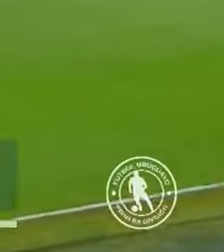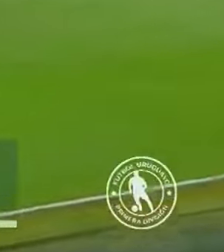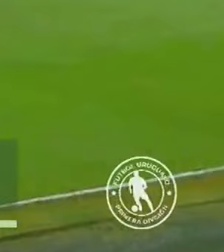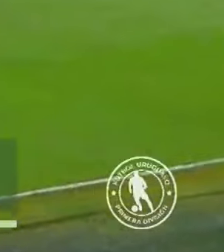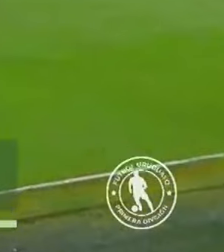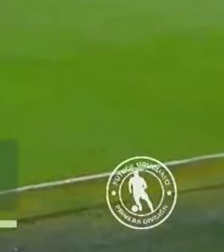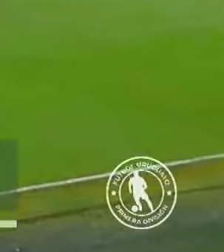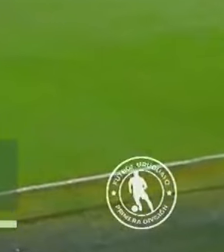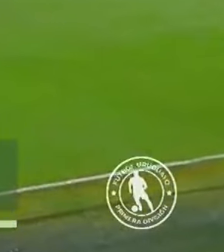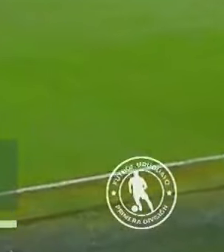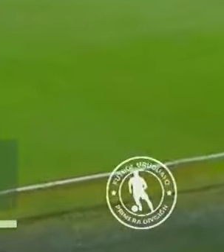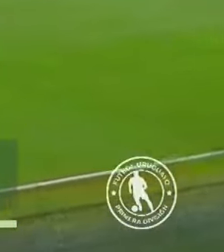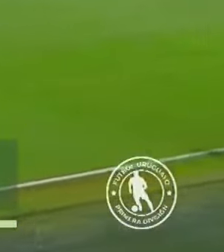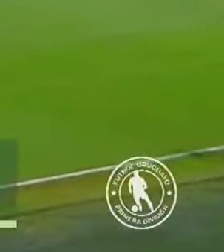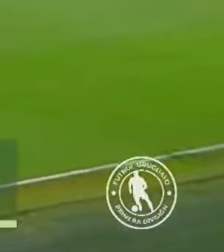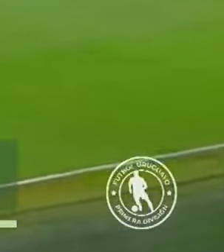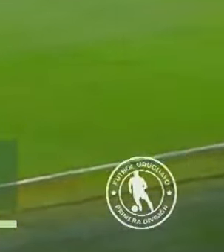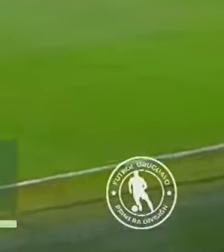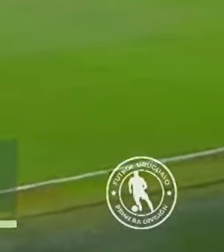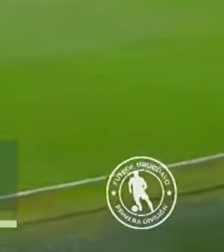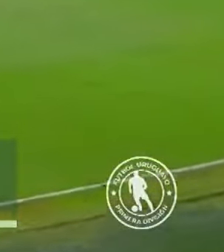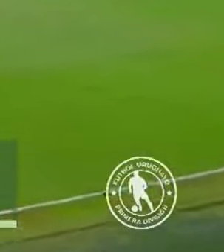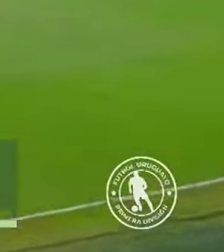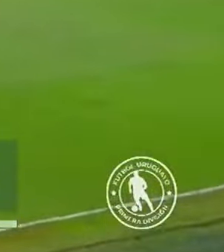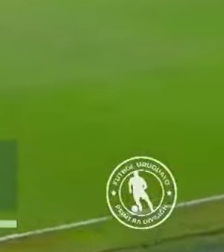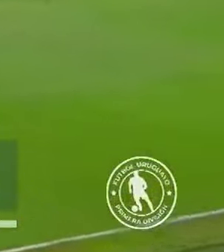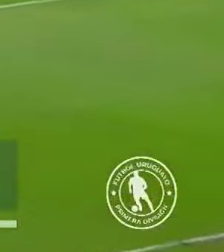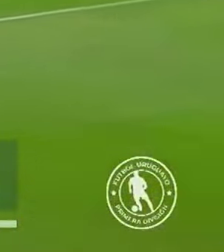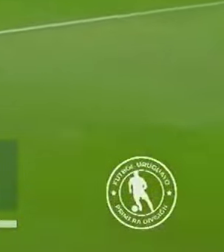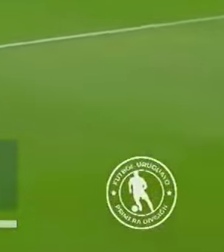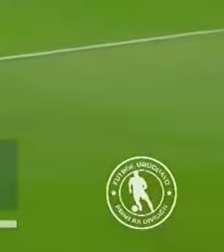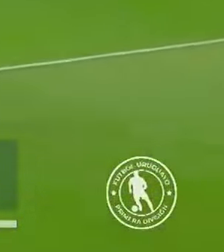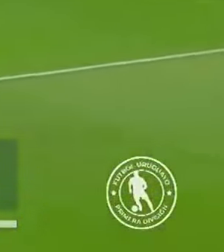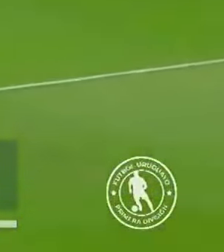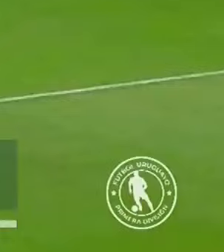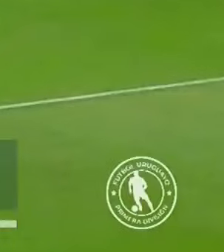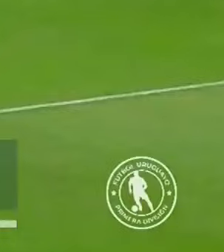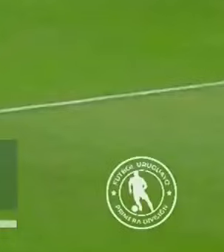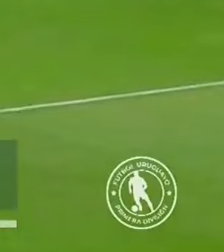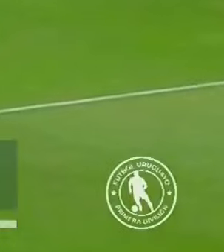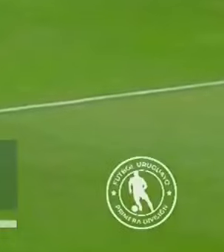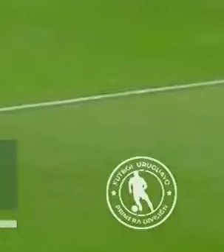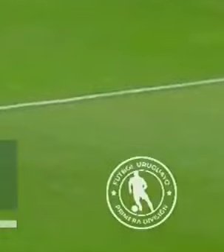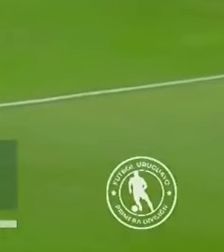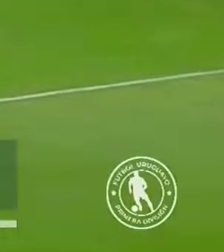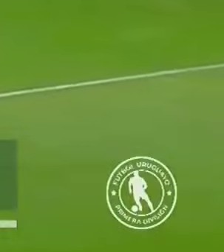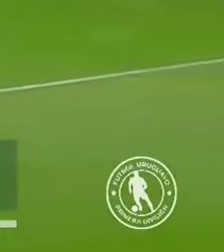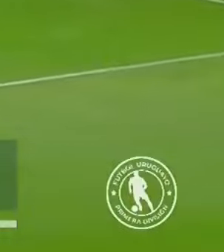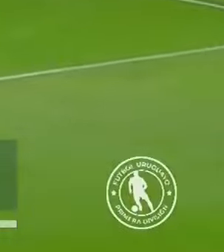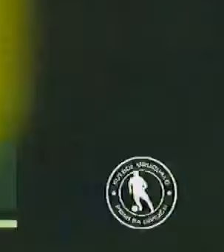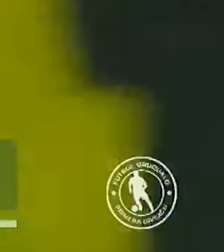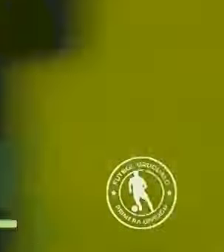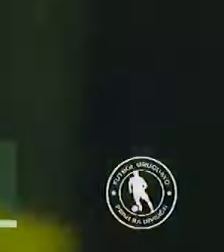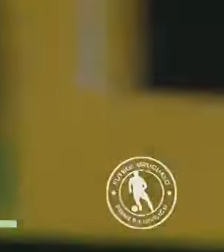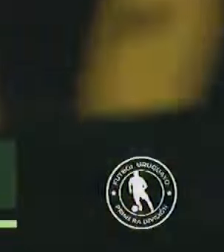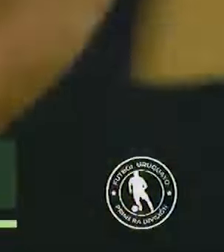danubio con las tribunas con mucha gente con conu con un